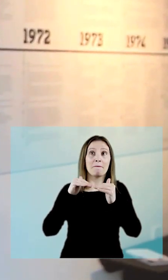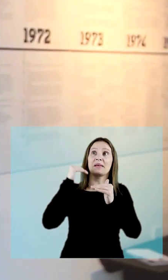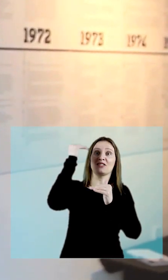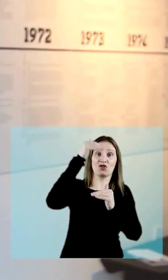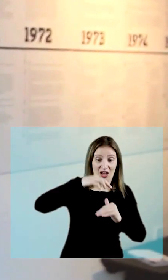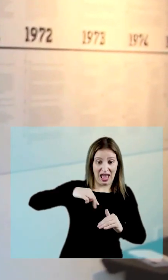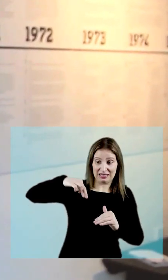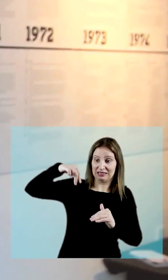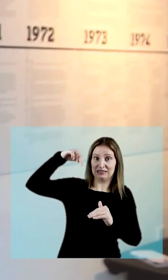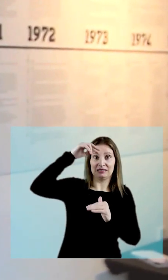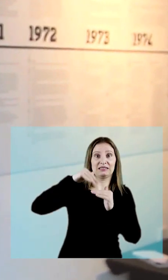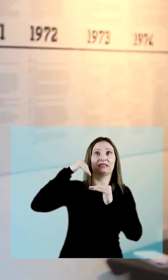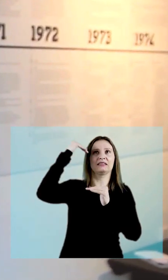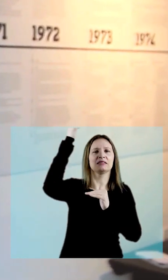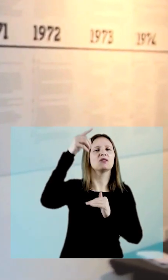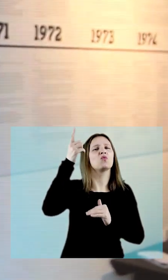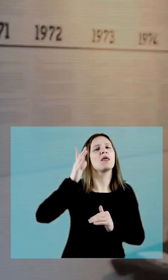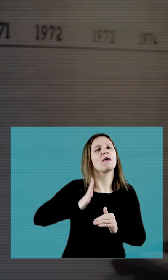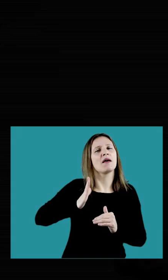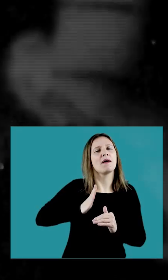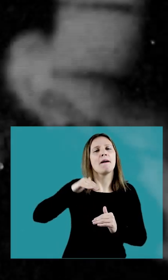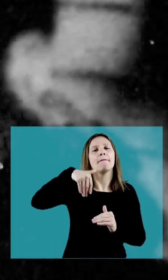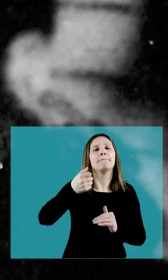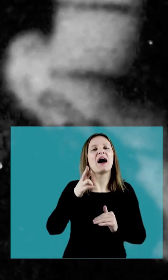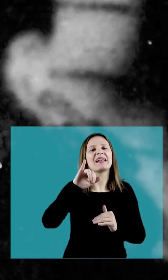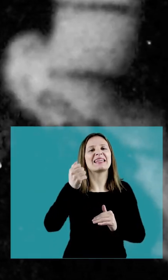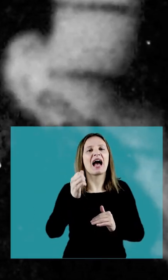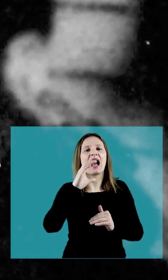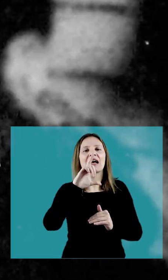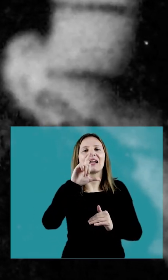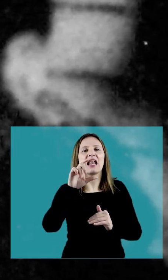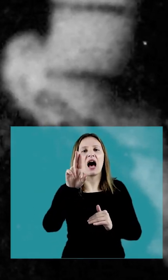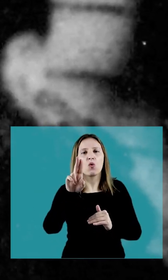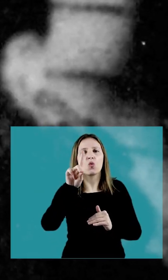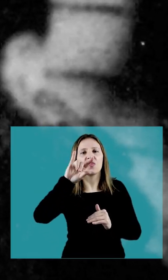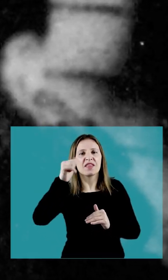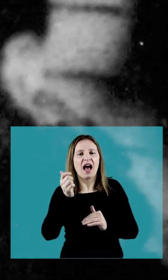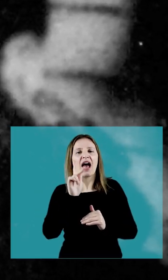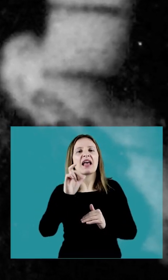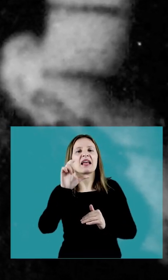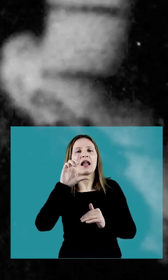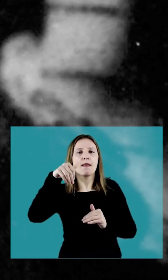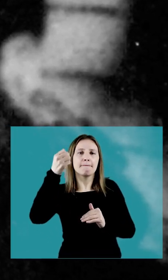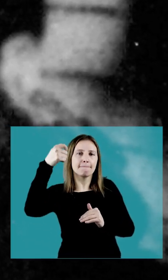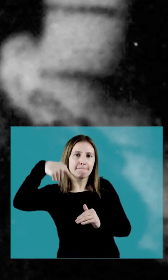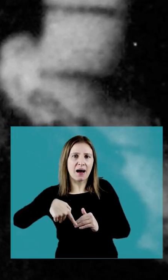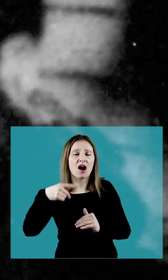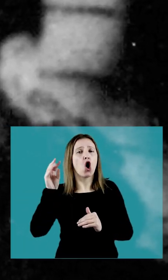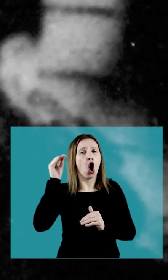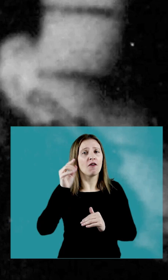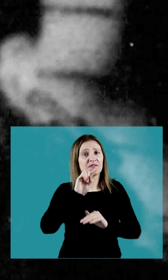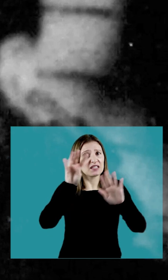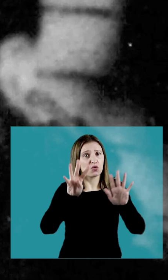arriba, donde hay una chica, María Claudia García de Hellman, una joven de 19 años,